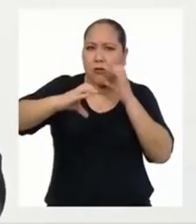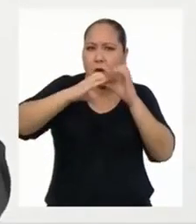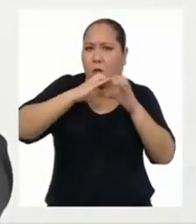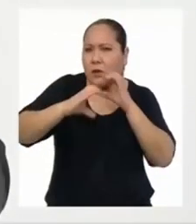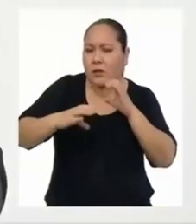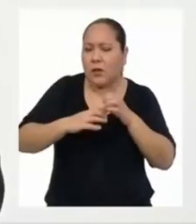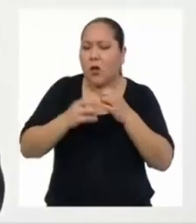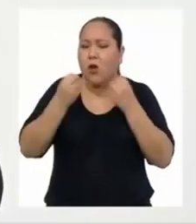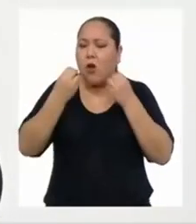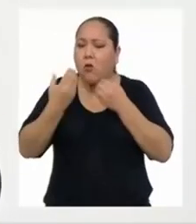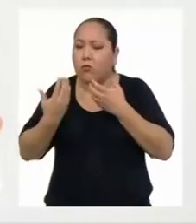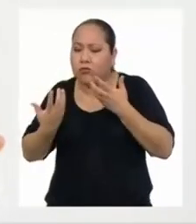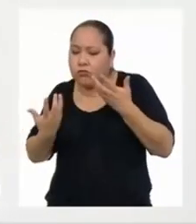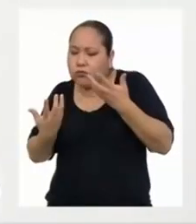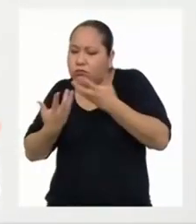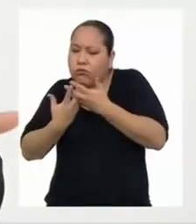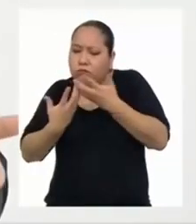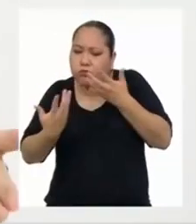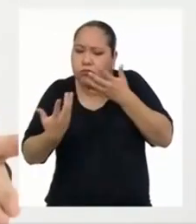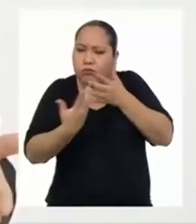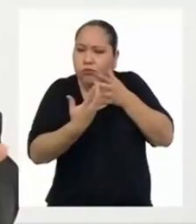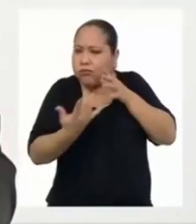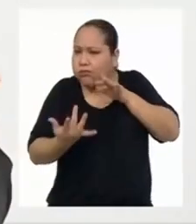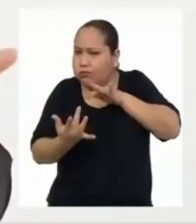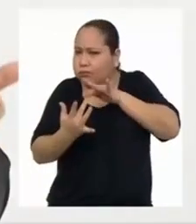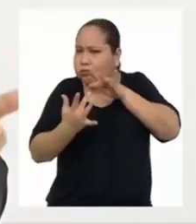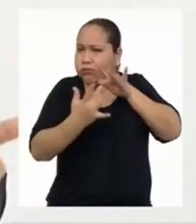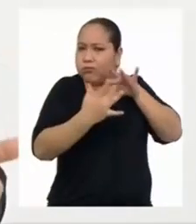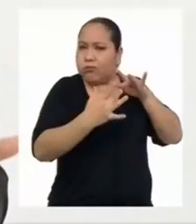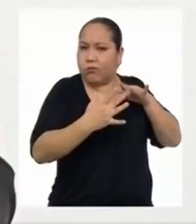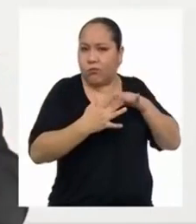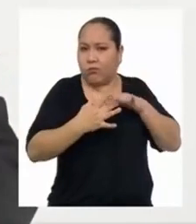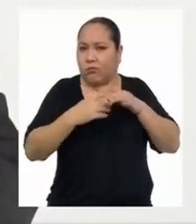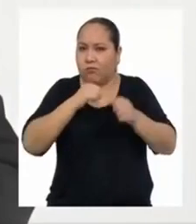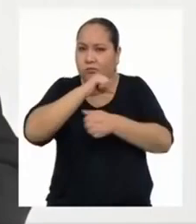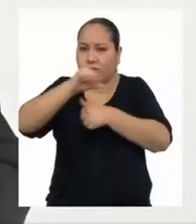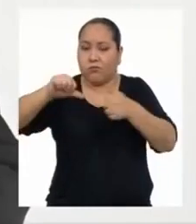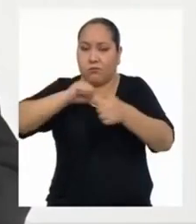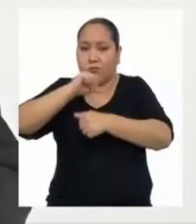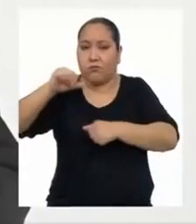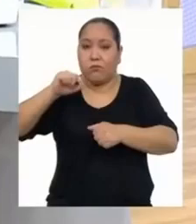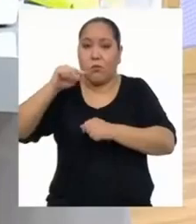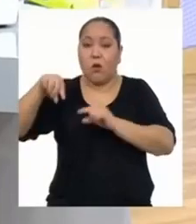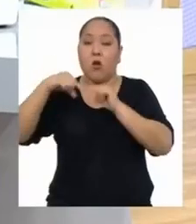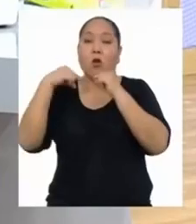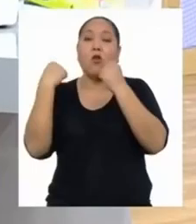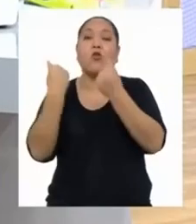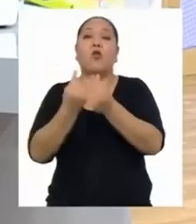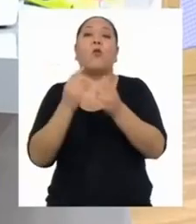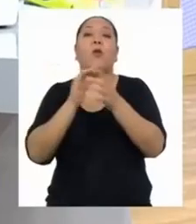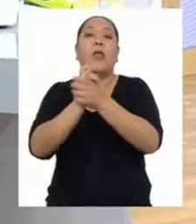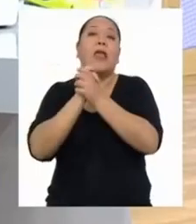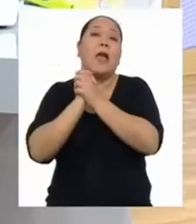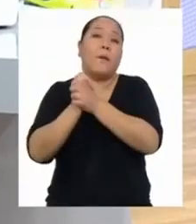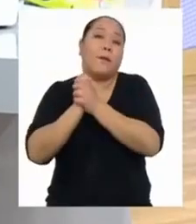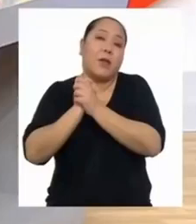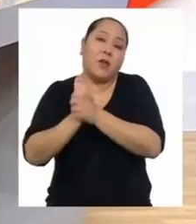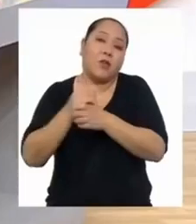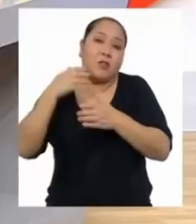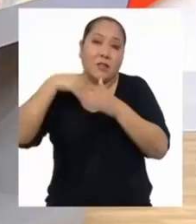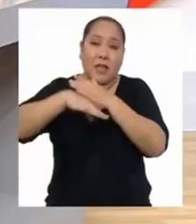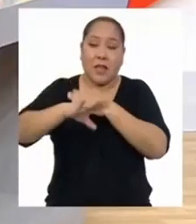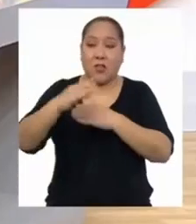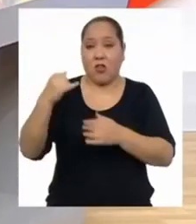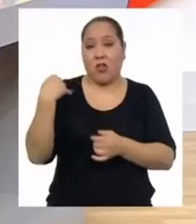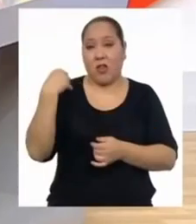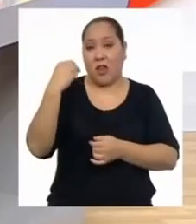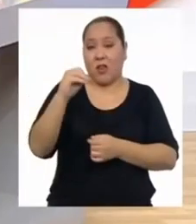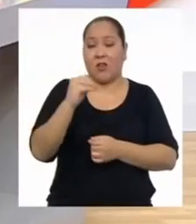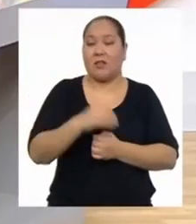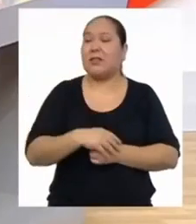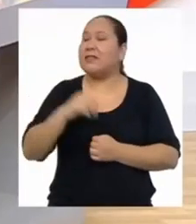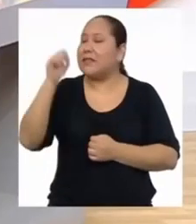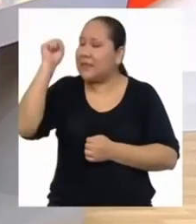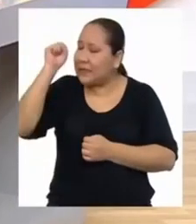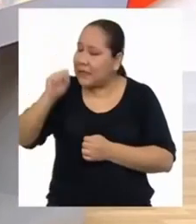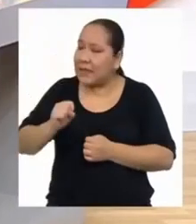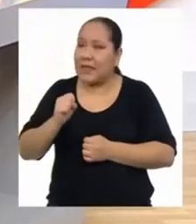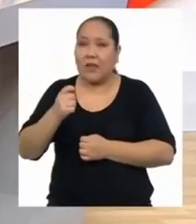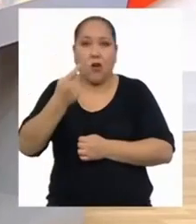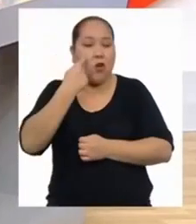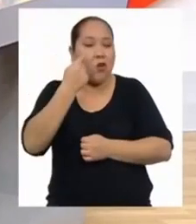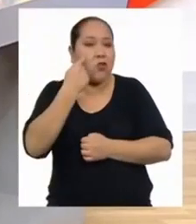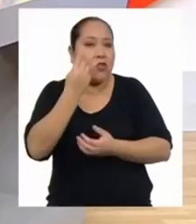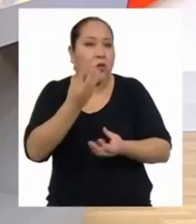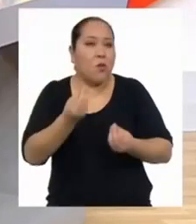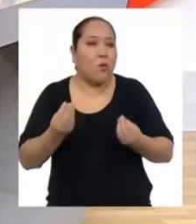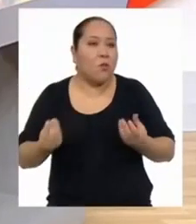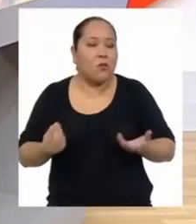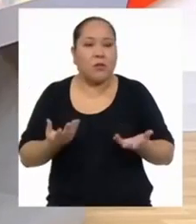relacionamos en nuestro grupo de amigos y amigas durante la adolescencia. Así es. Conocimos muchos beneficios de